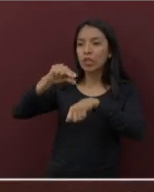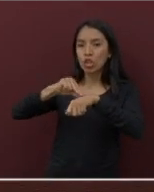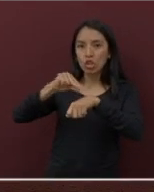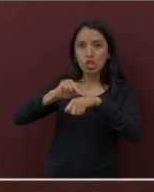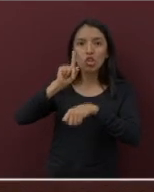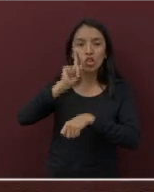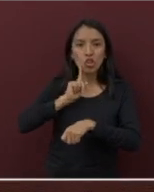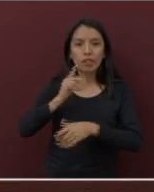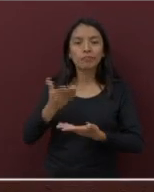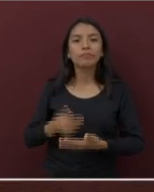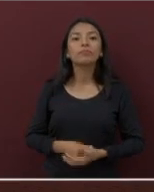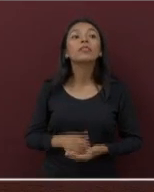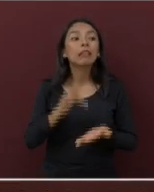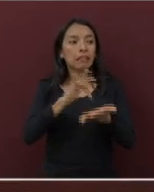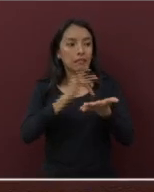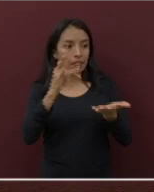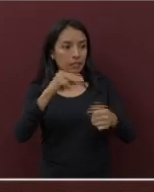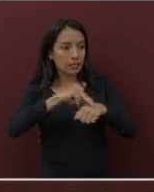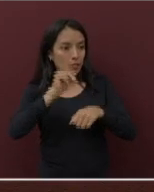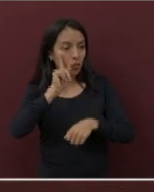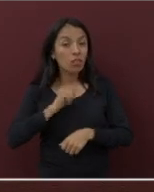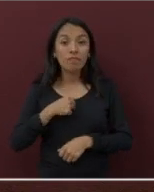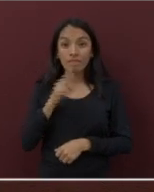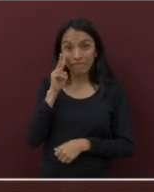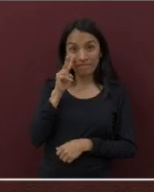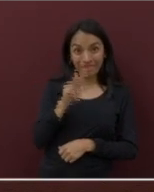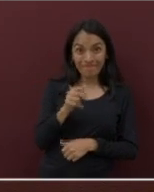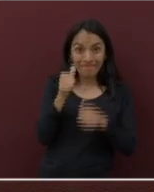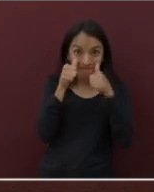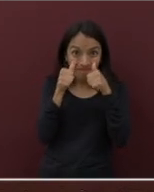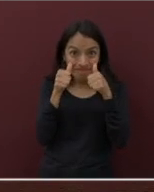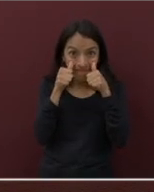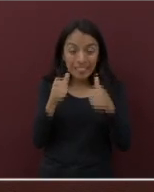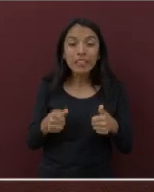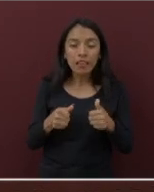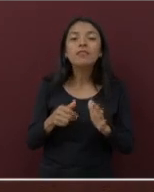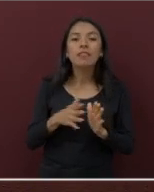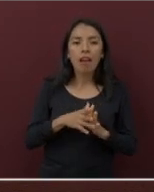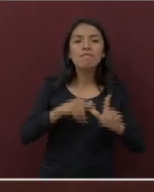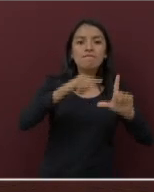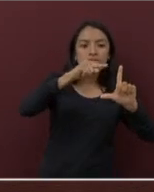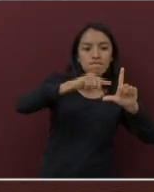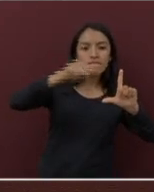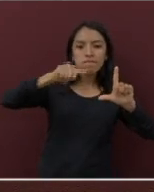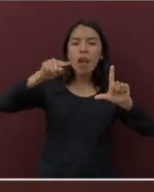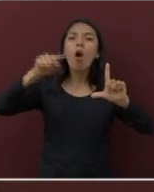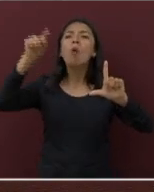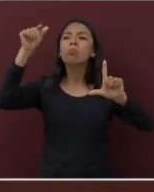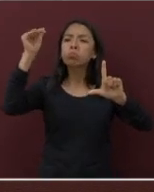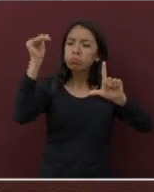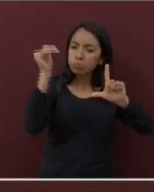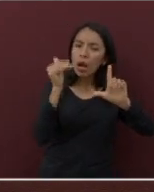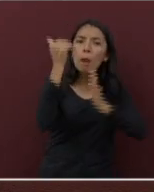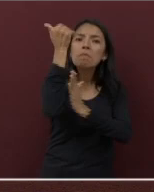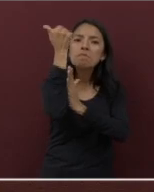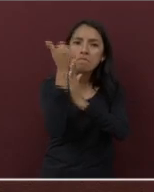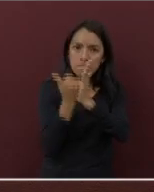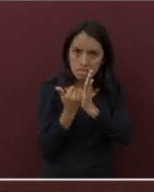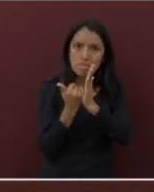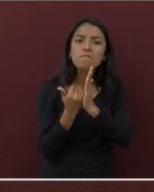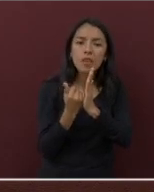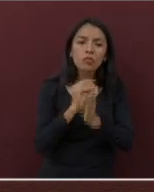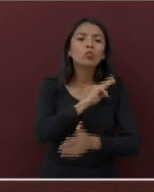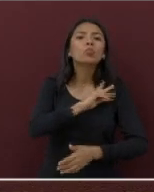Espejo. Como pudieron escuchar, hay un franco descenso en el número de casos y en el número de municipios que tienen